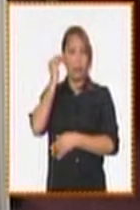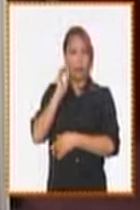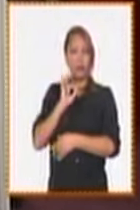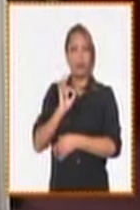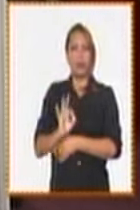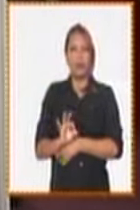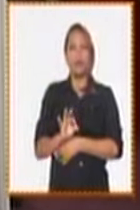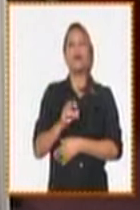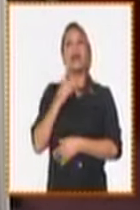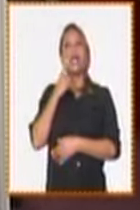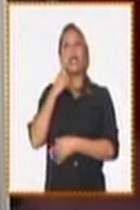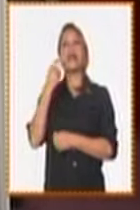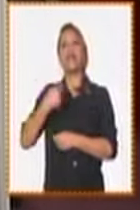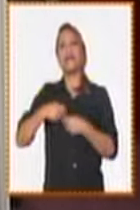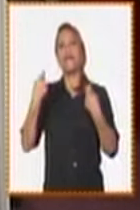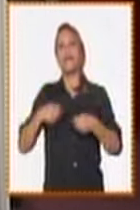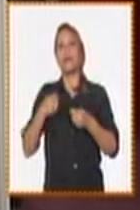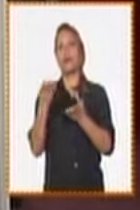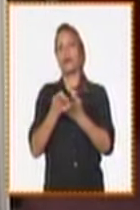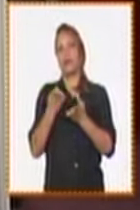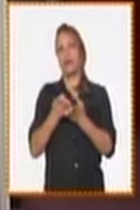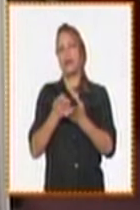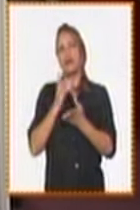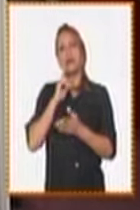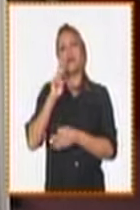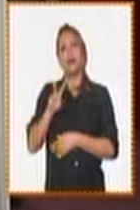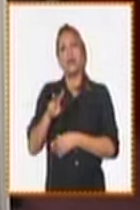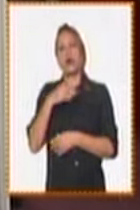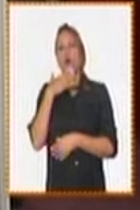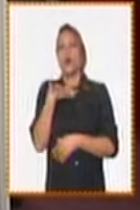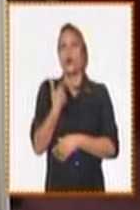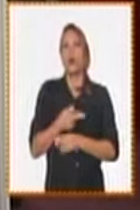es el que tenemos que estudiar y ver esto que ocurre